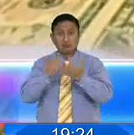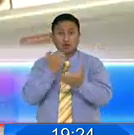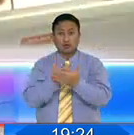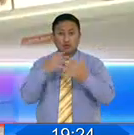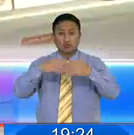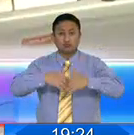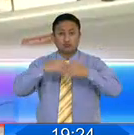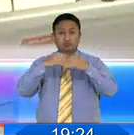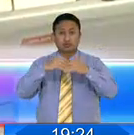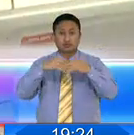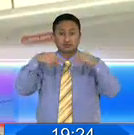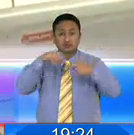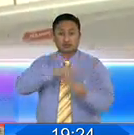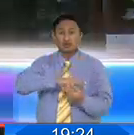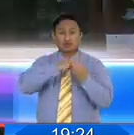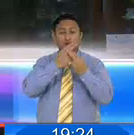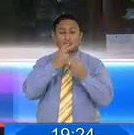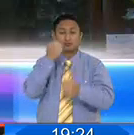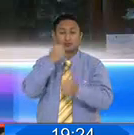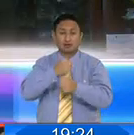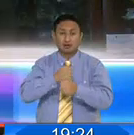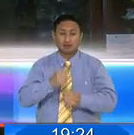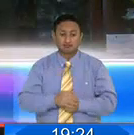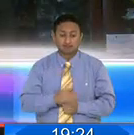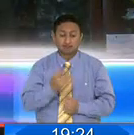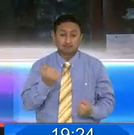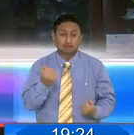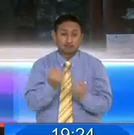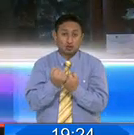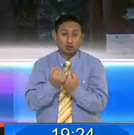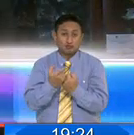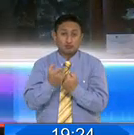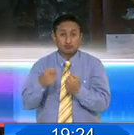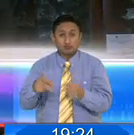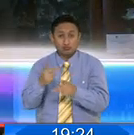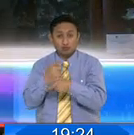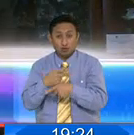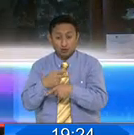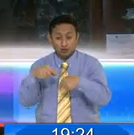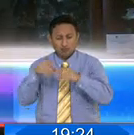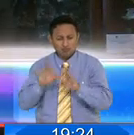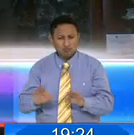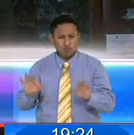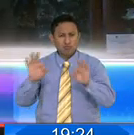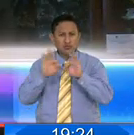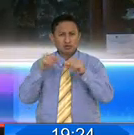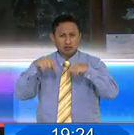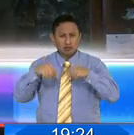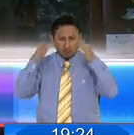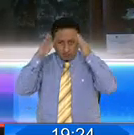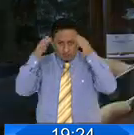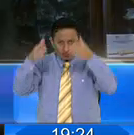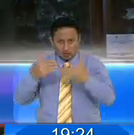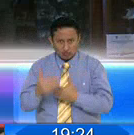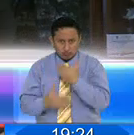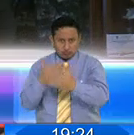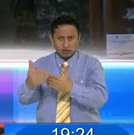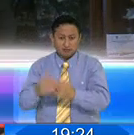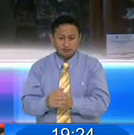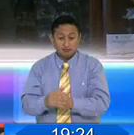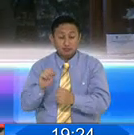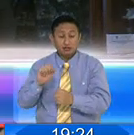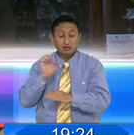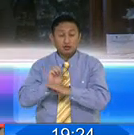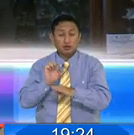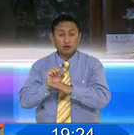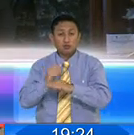en temas de apoyo a los otros productivos que es la fase fundamental en la cual debemos trabajar de aquí en adelante para que el país también se ponga en la